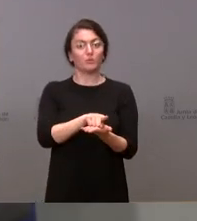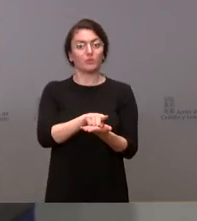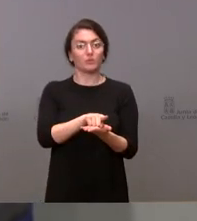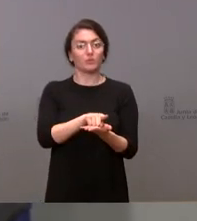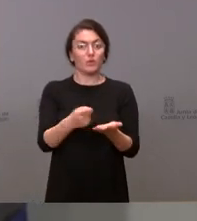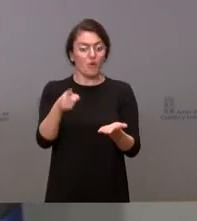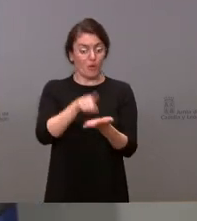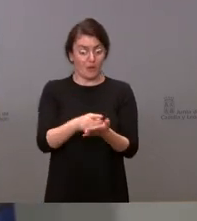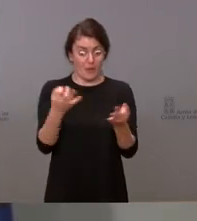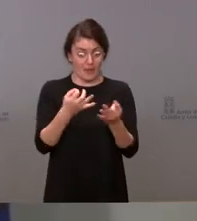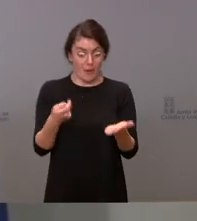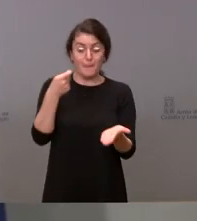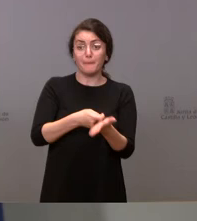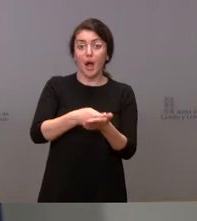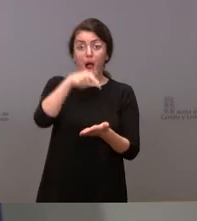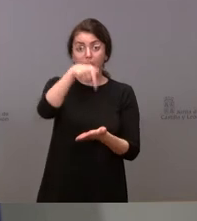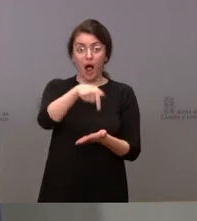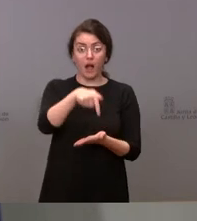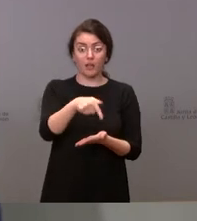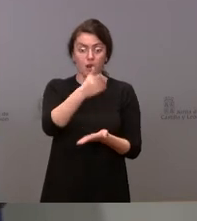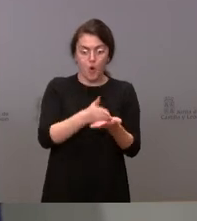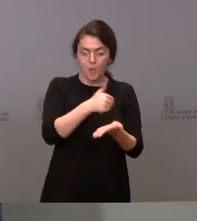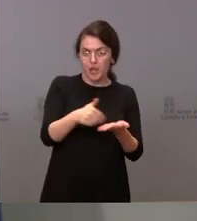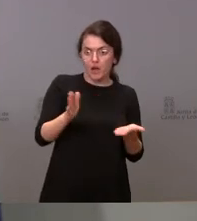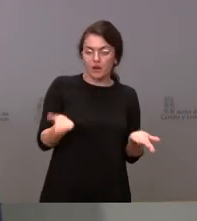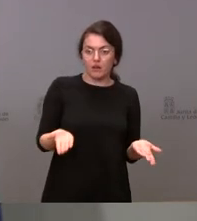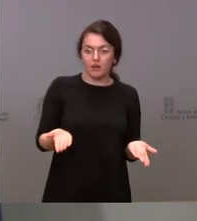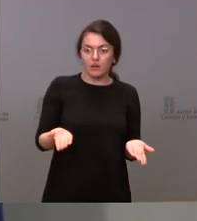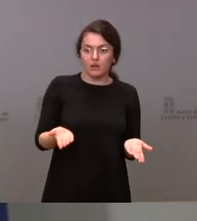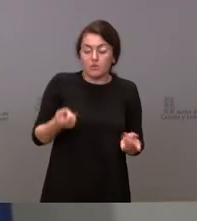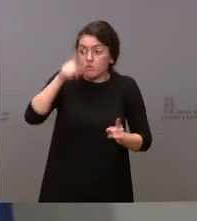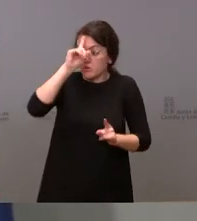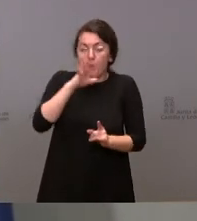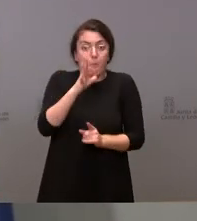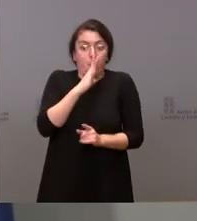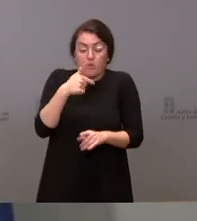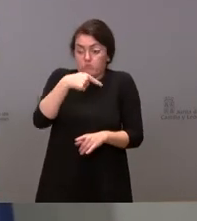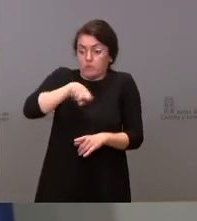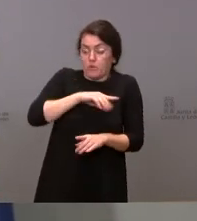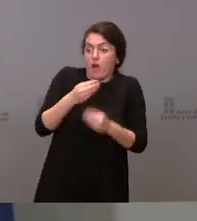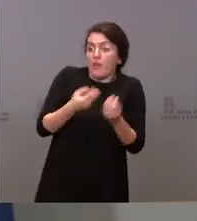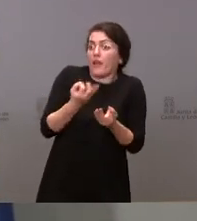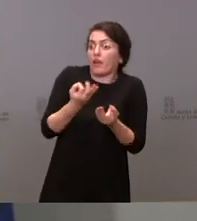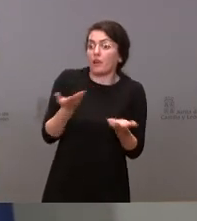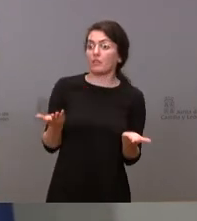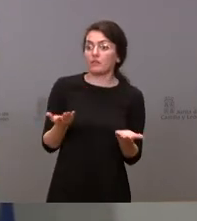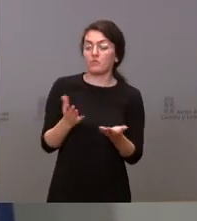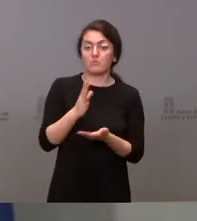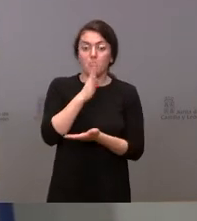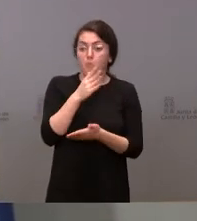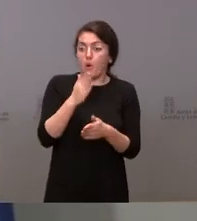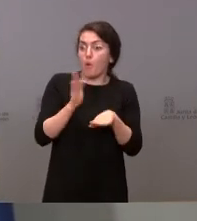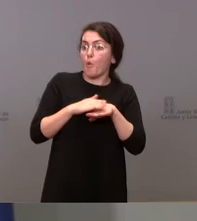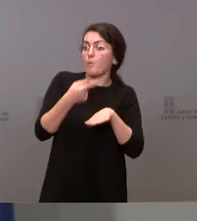a esta comunidad que, insisto, no sabemos muy bien qué es lo que les hemos hecho. O sea, no sabemos ¿De qué somos